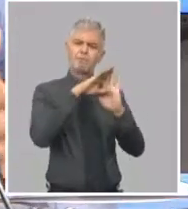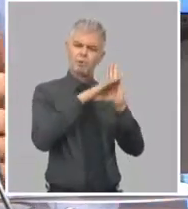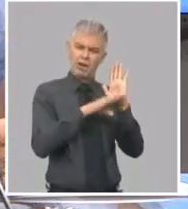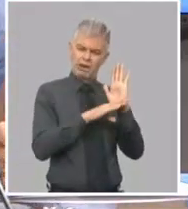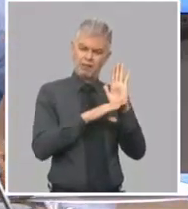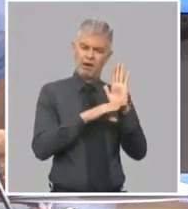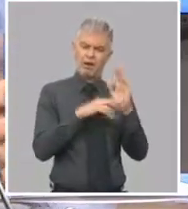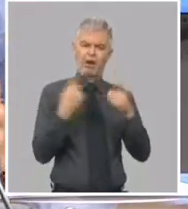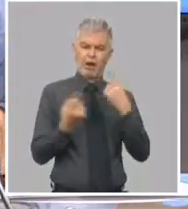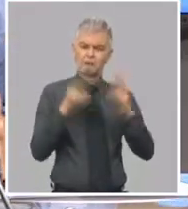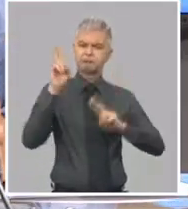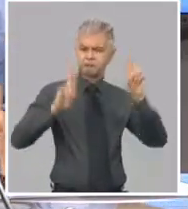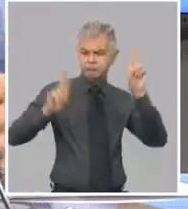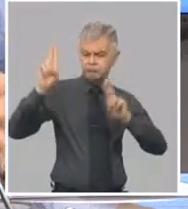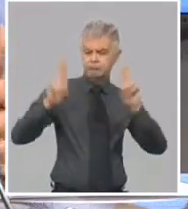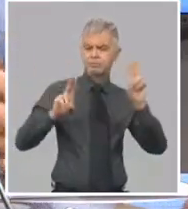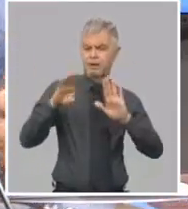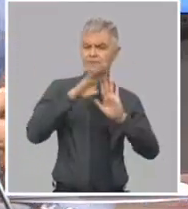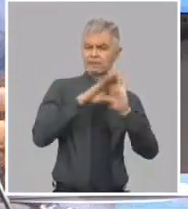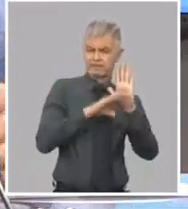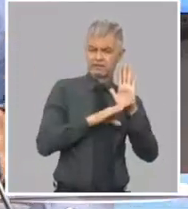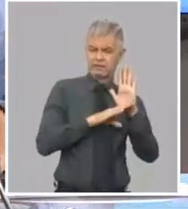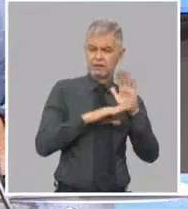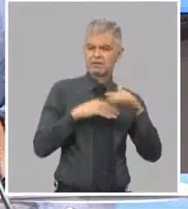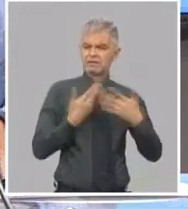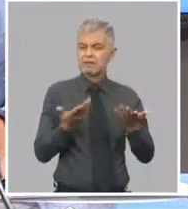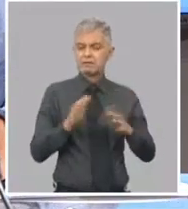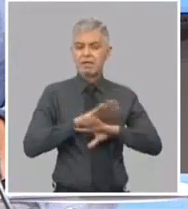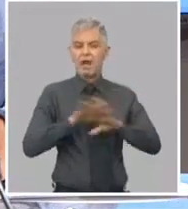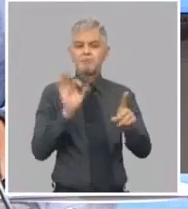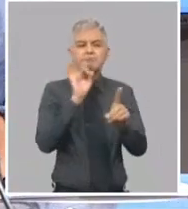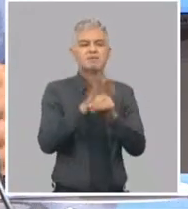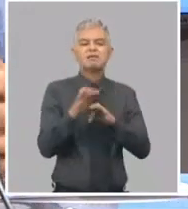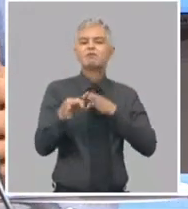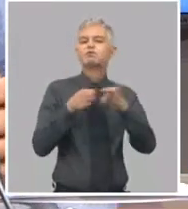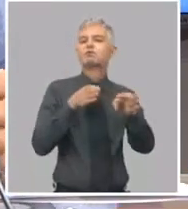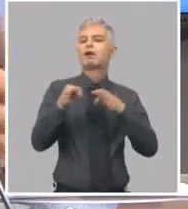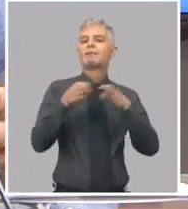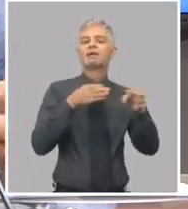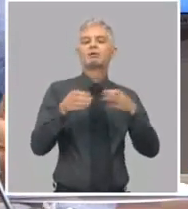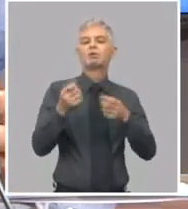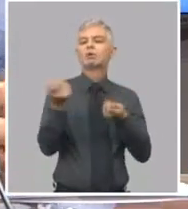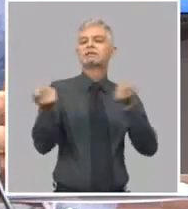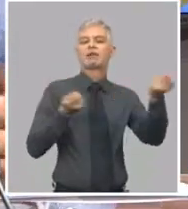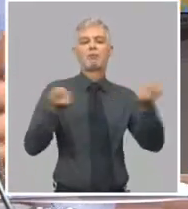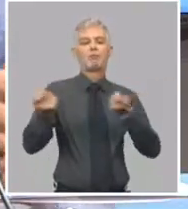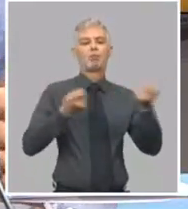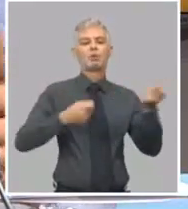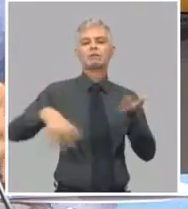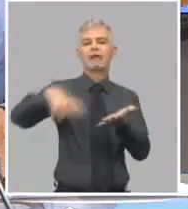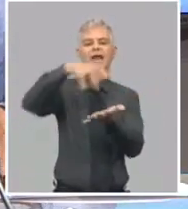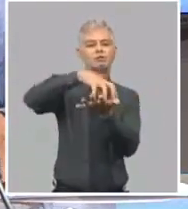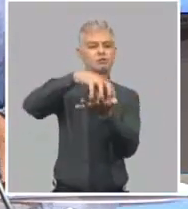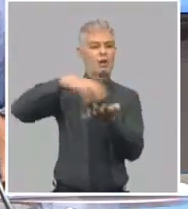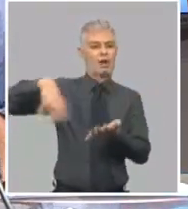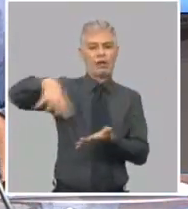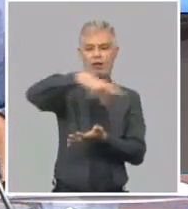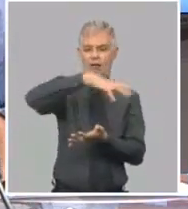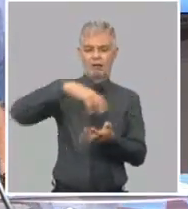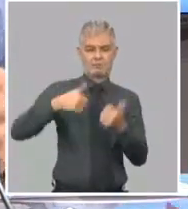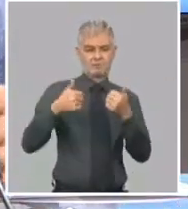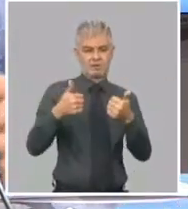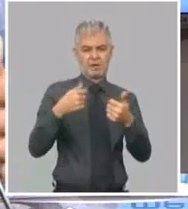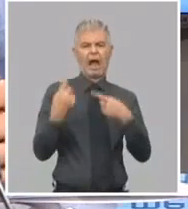hecho se han adoptado en grupos medidas para ese restablecimiento del transporte público y aunque todavía ocurre en indisciplinas en algunos casos